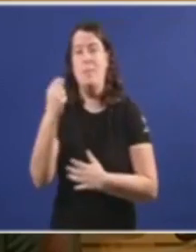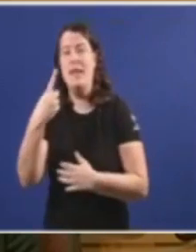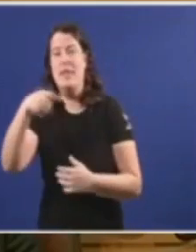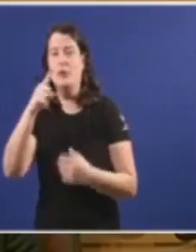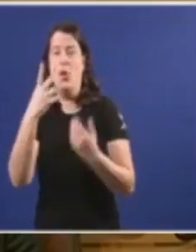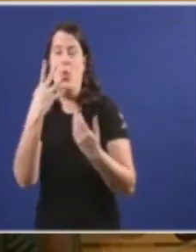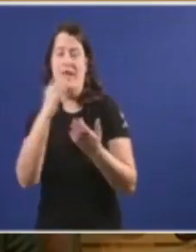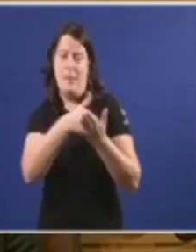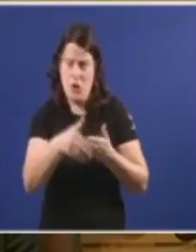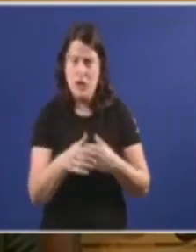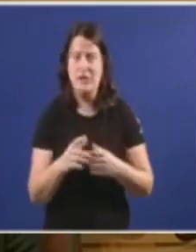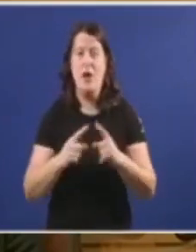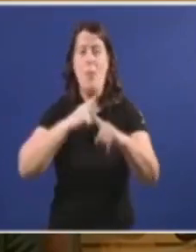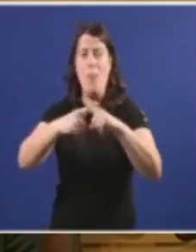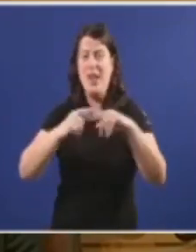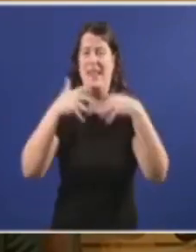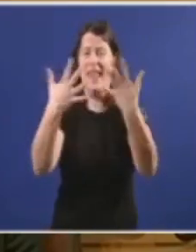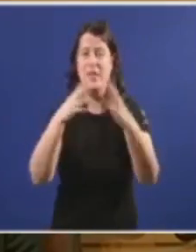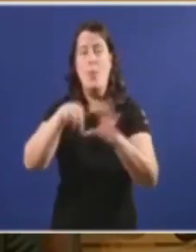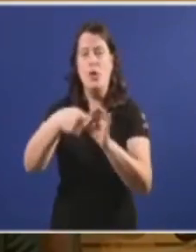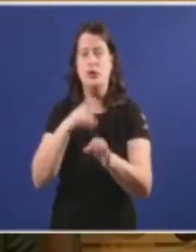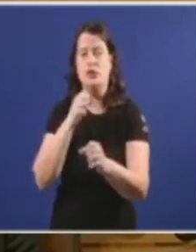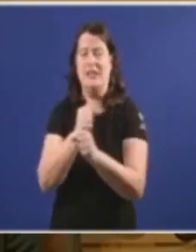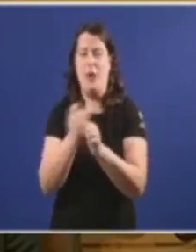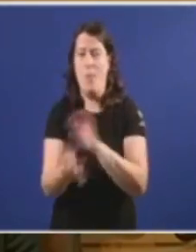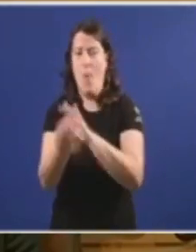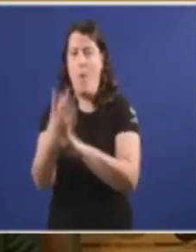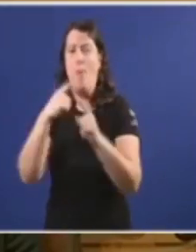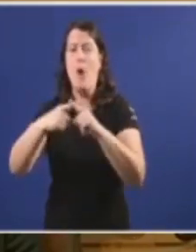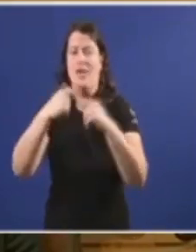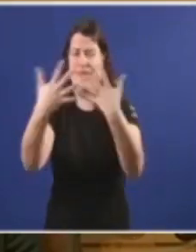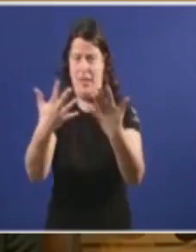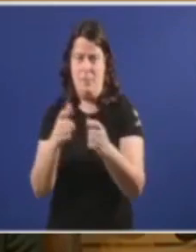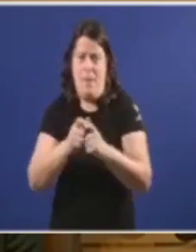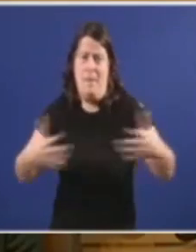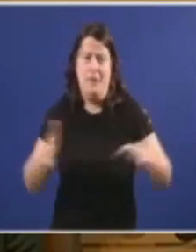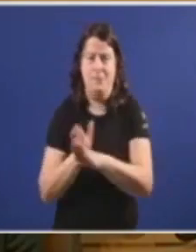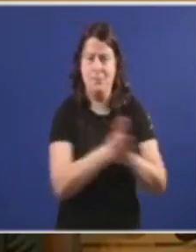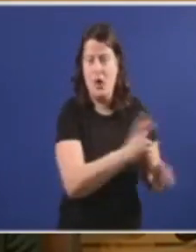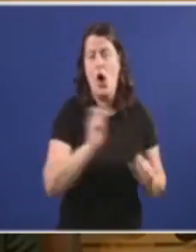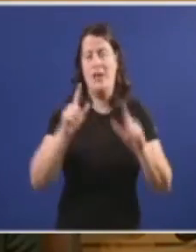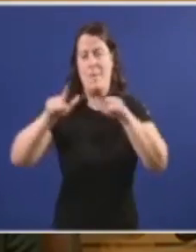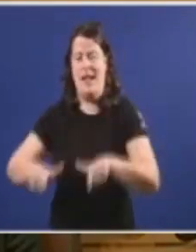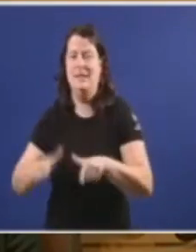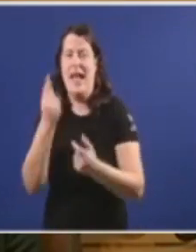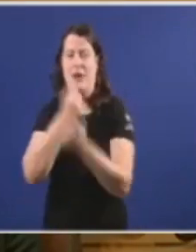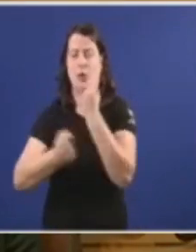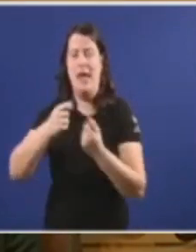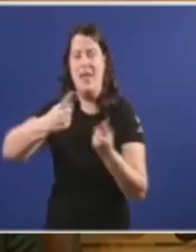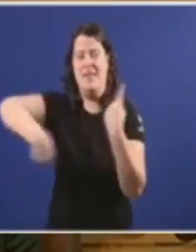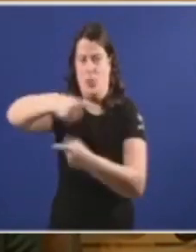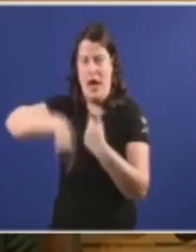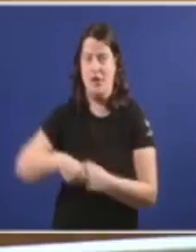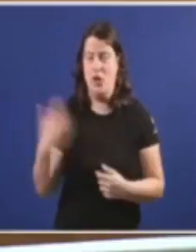e multiplica por 10 a creación de emprego. Voulle poñer outro exemplo. Planta de economía circular. O 12 de outubro